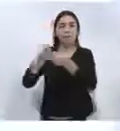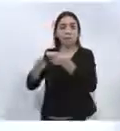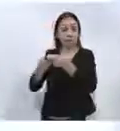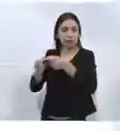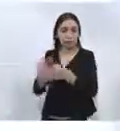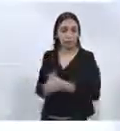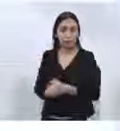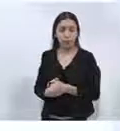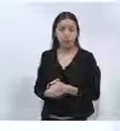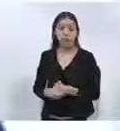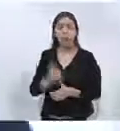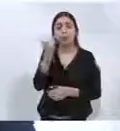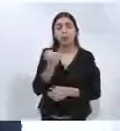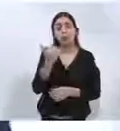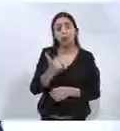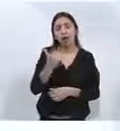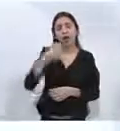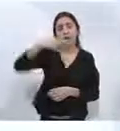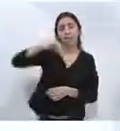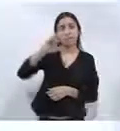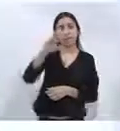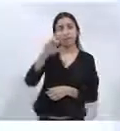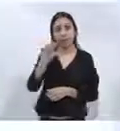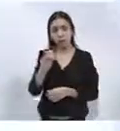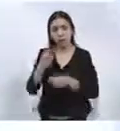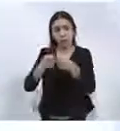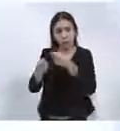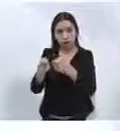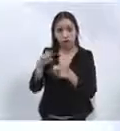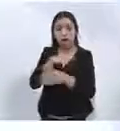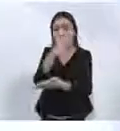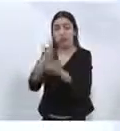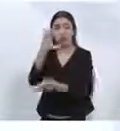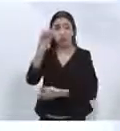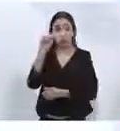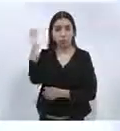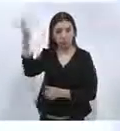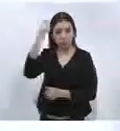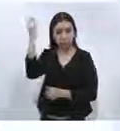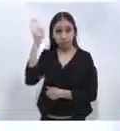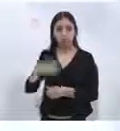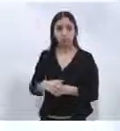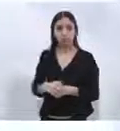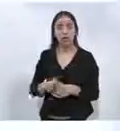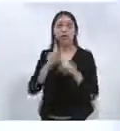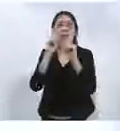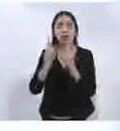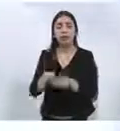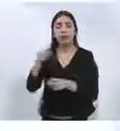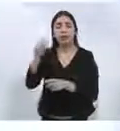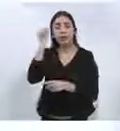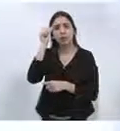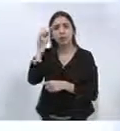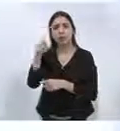tenemos microcréditos de hasta 50 millones, ¿verdad? Uh-huh. Y créditos hipotecarios